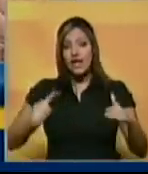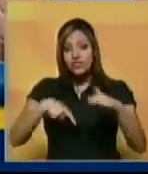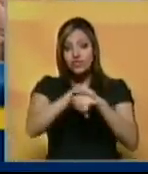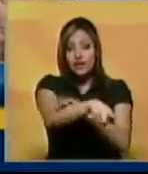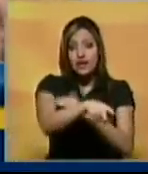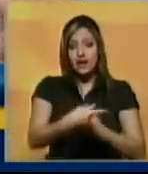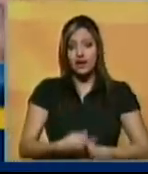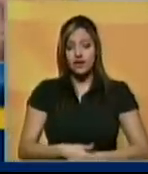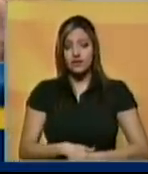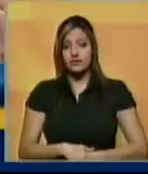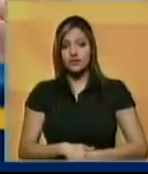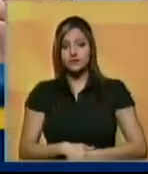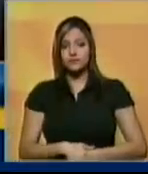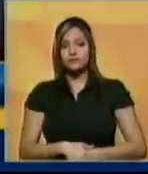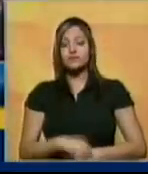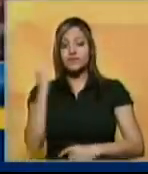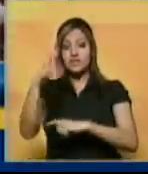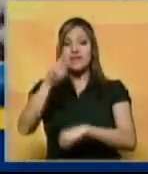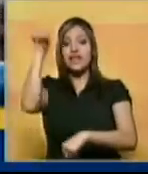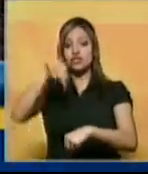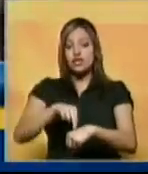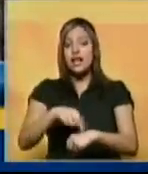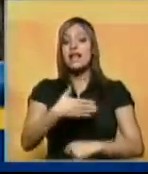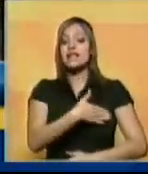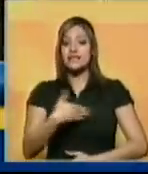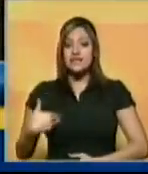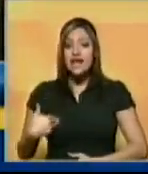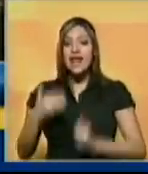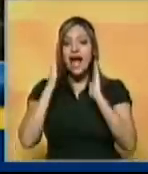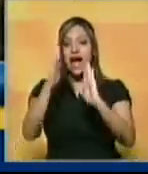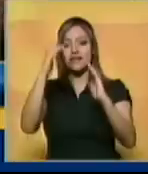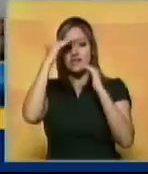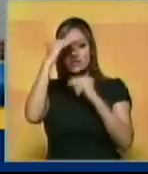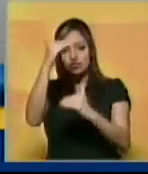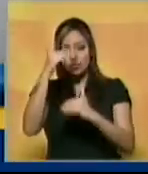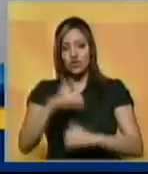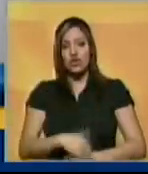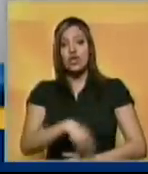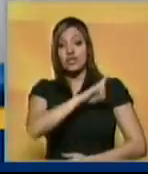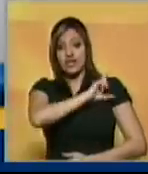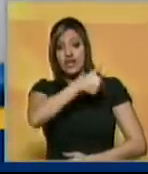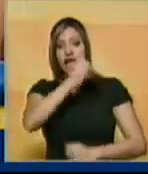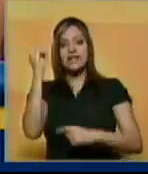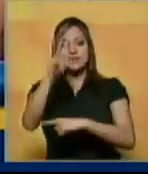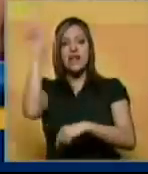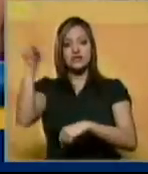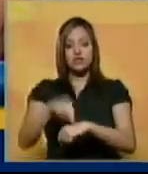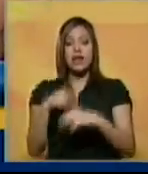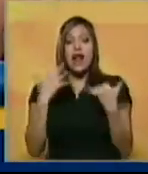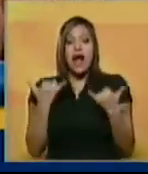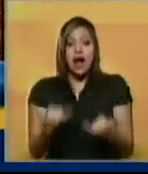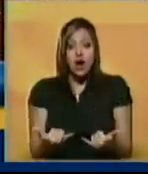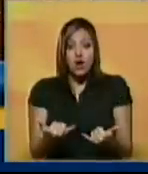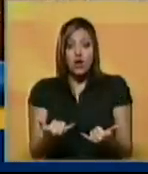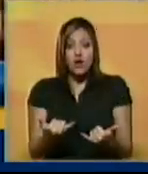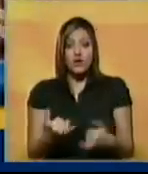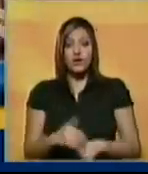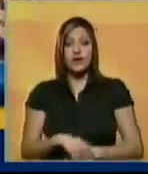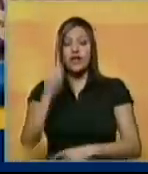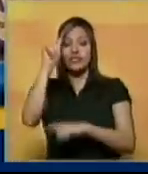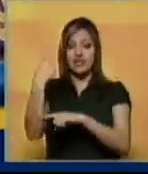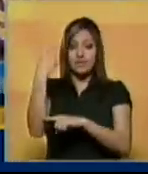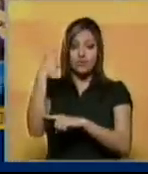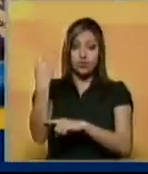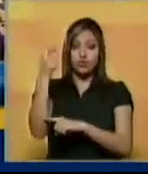a la sede de la Asamblea Nacional para que sean atendidos por la directiva de la Asamblea Nacional. En este momento está declarando la diputada